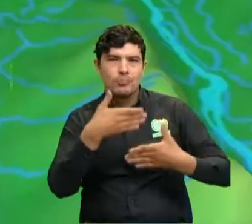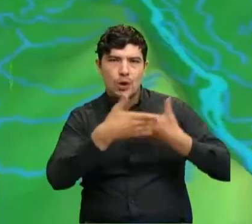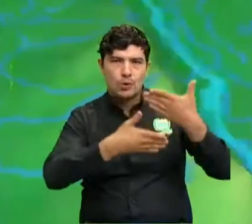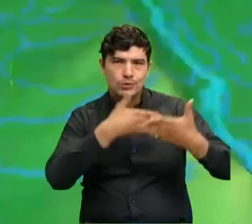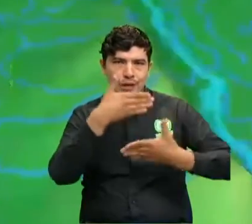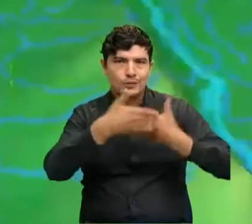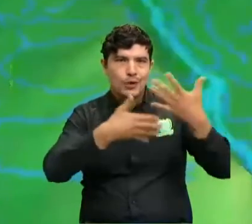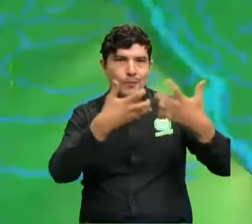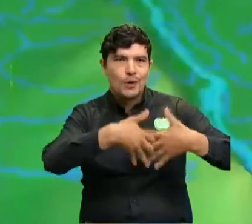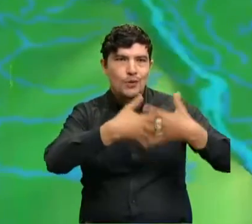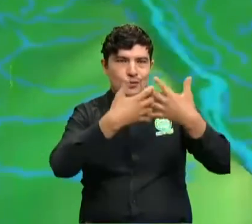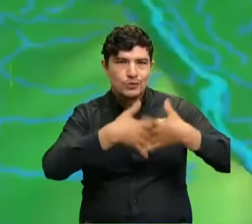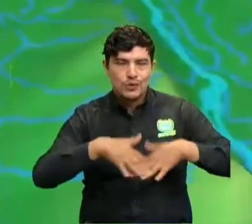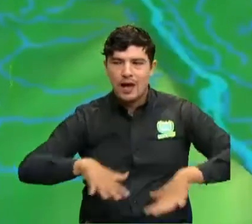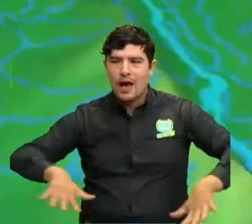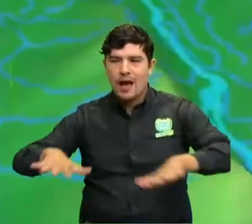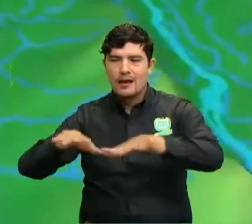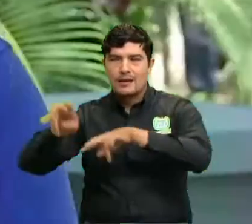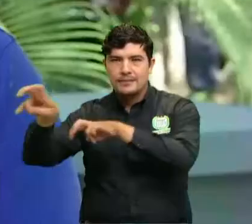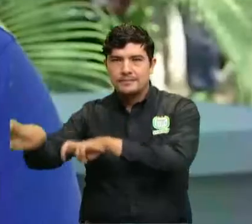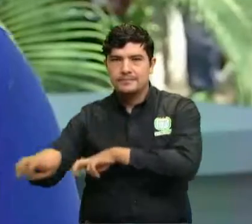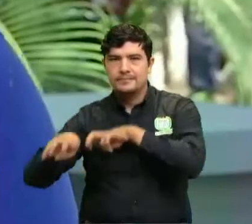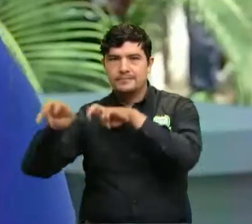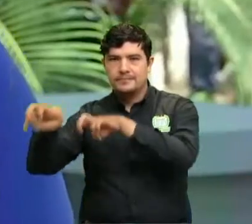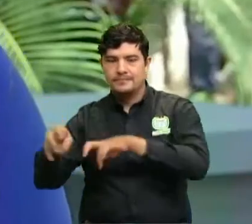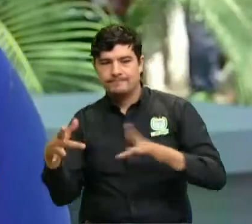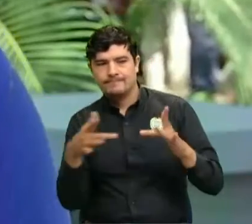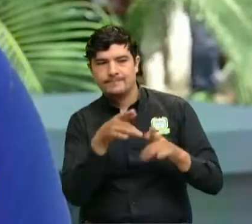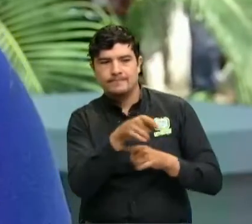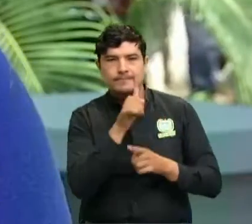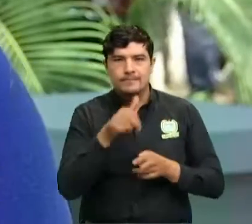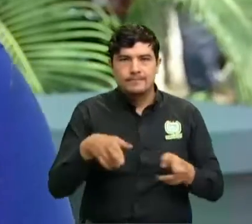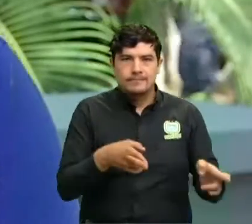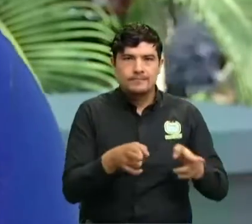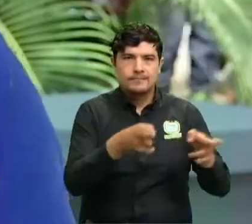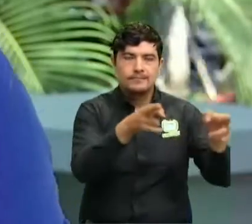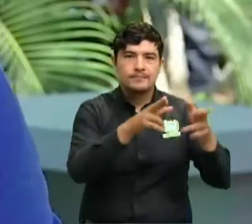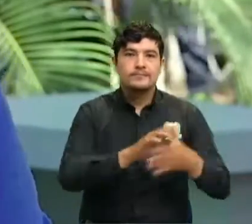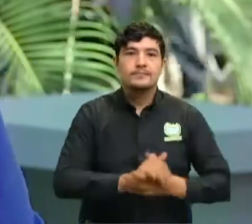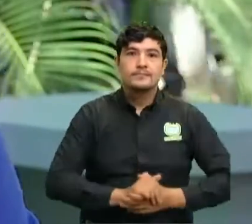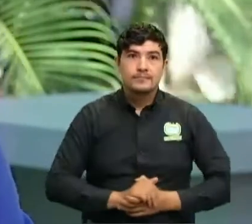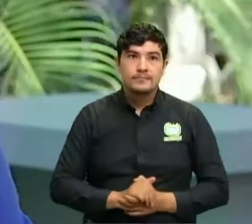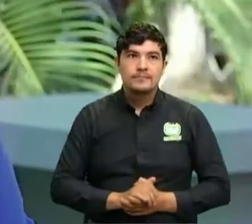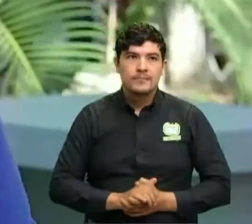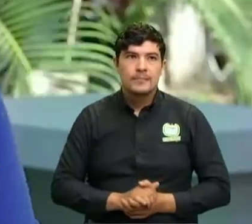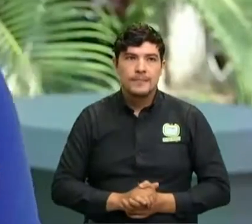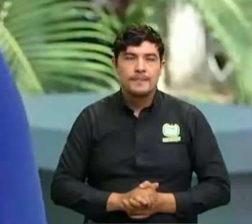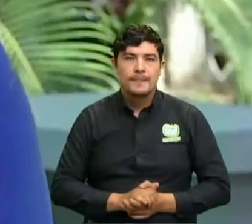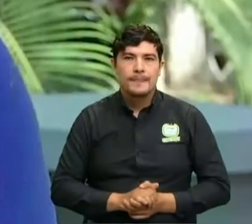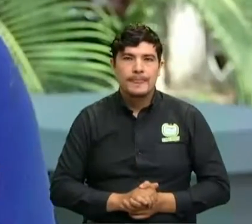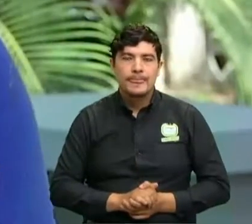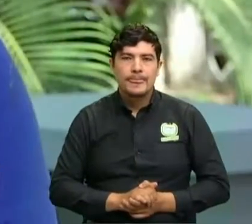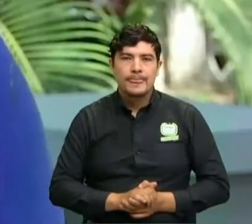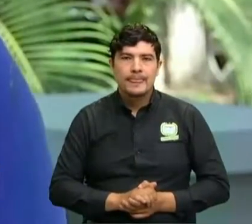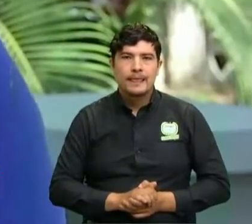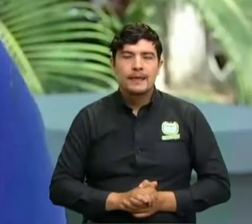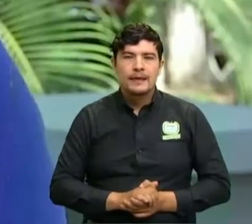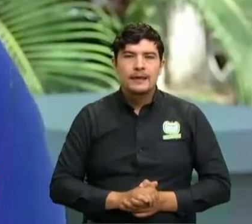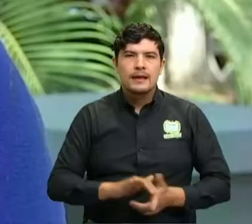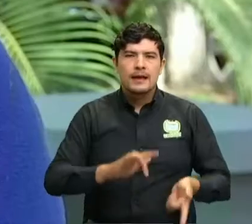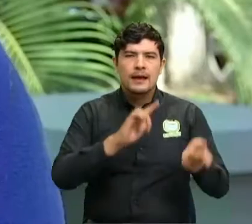de la producción. Y tenemos el efecto del cambio climático global y el cambio climático local, que es efecto